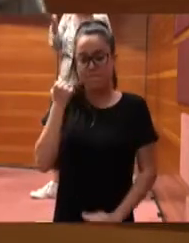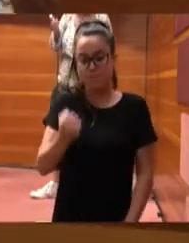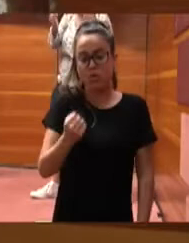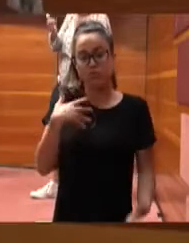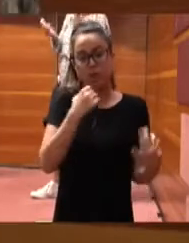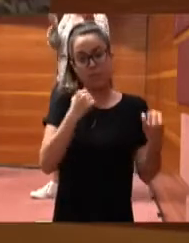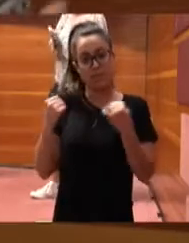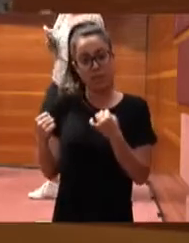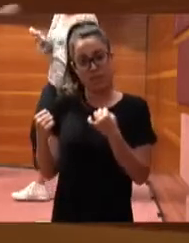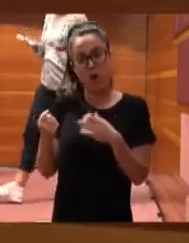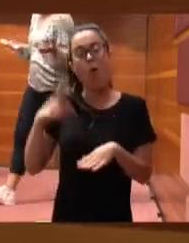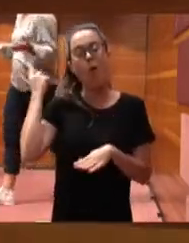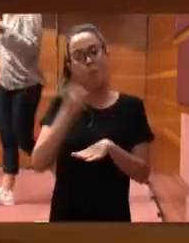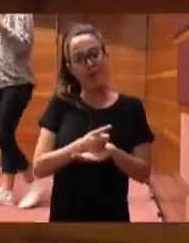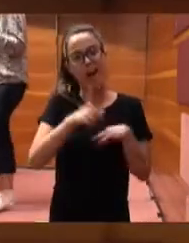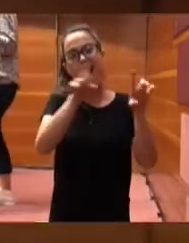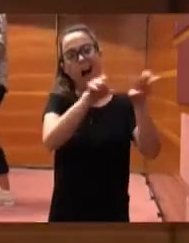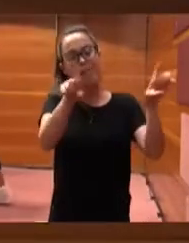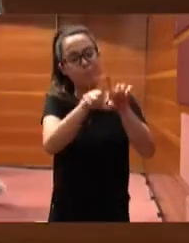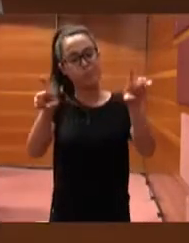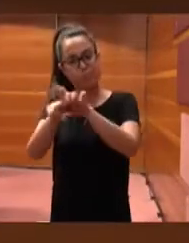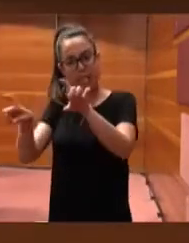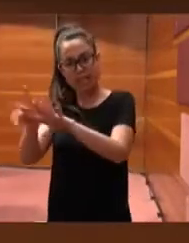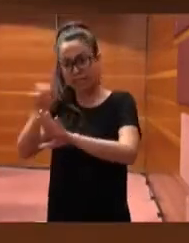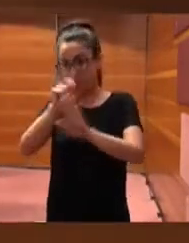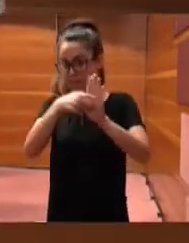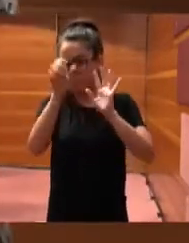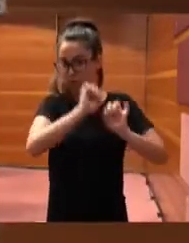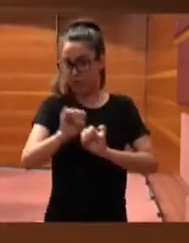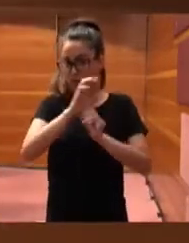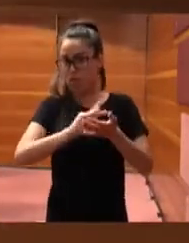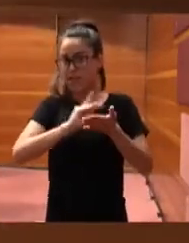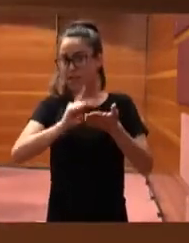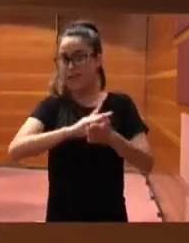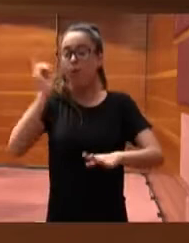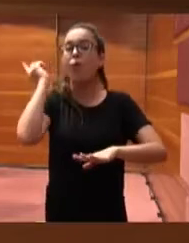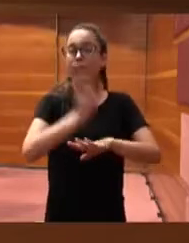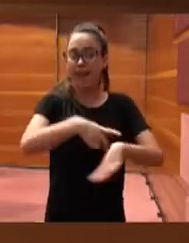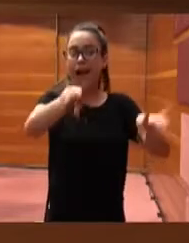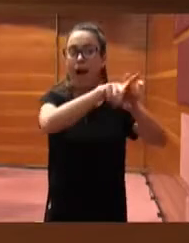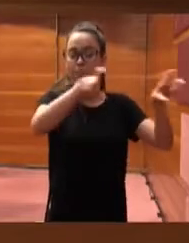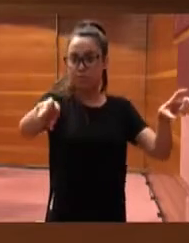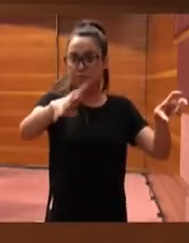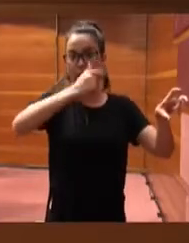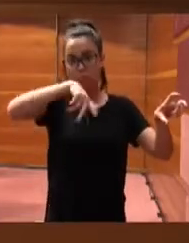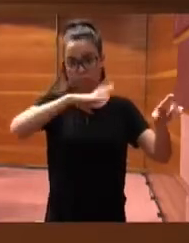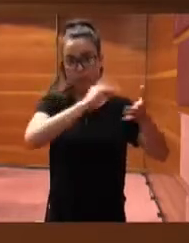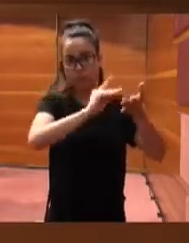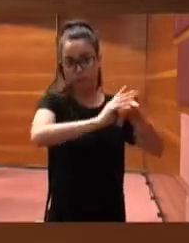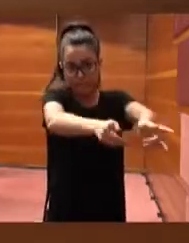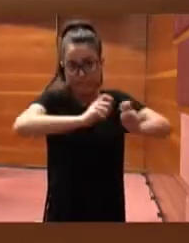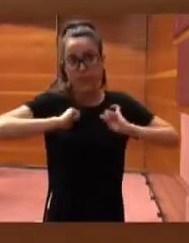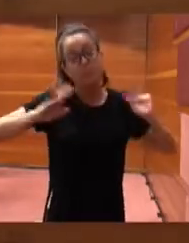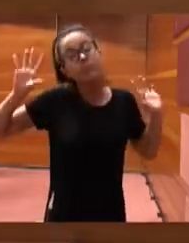administración obliga a las empresas y la ley de protección de datos obliga a las empresas a devolvérnoslo, sí.